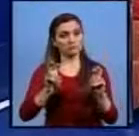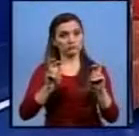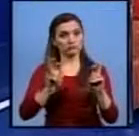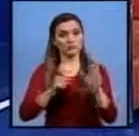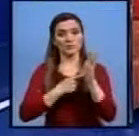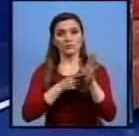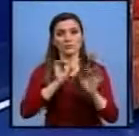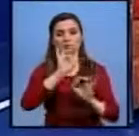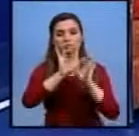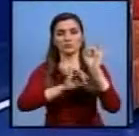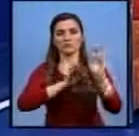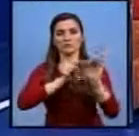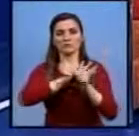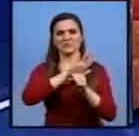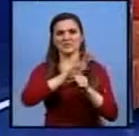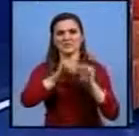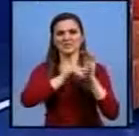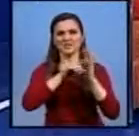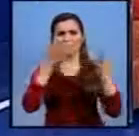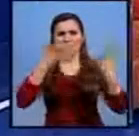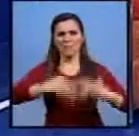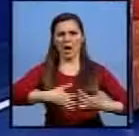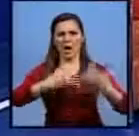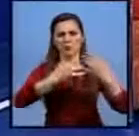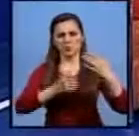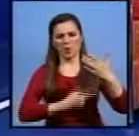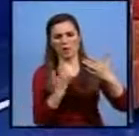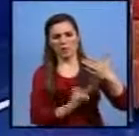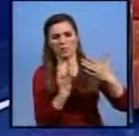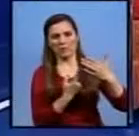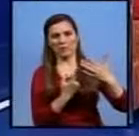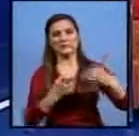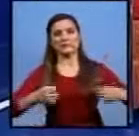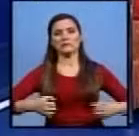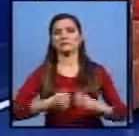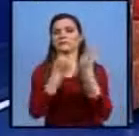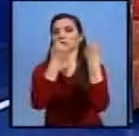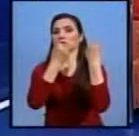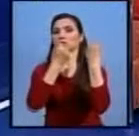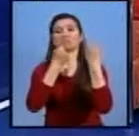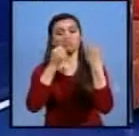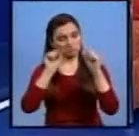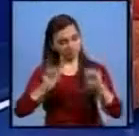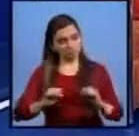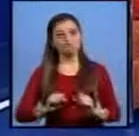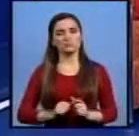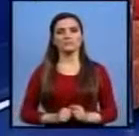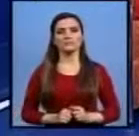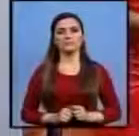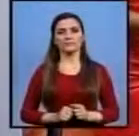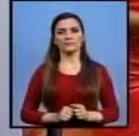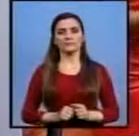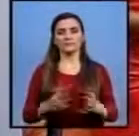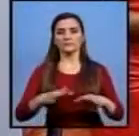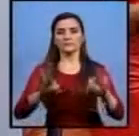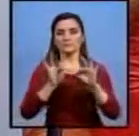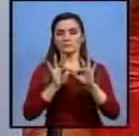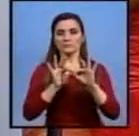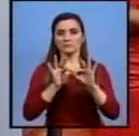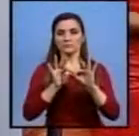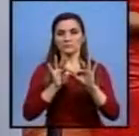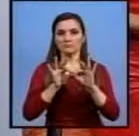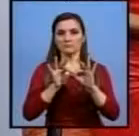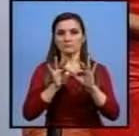la ceniza podría afectar la capacidad mecánica de los vehículos y que en esa ocasión podemos tener un accidente de tránsito. Así es, Kelly, y lo más importante es que